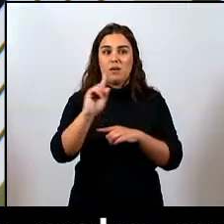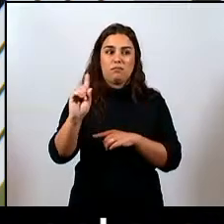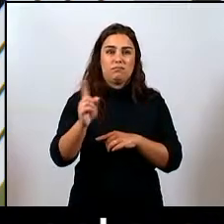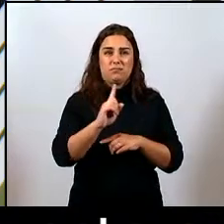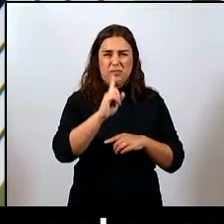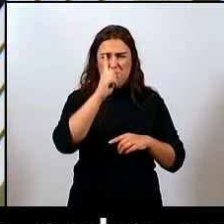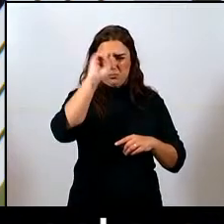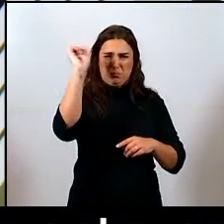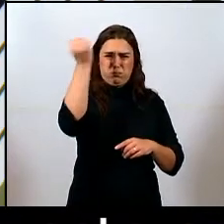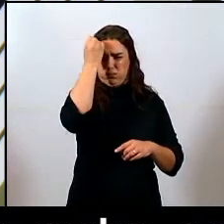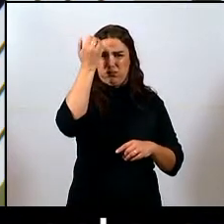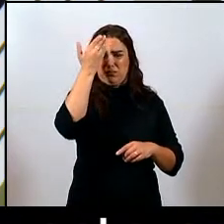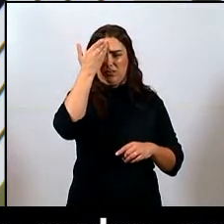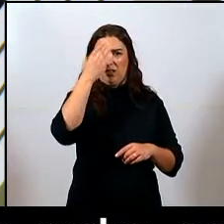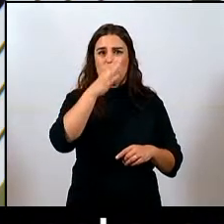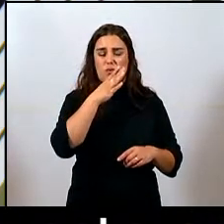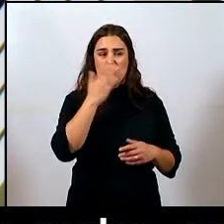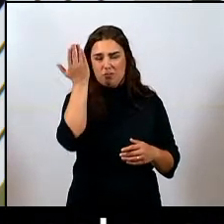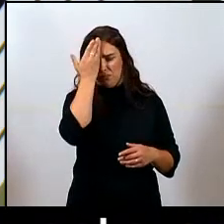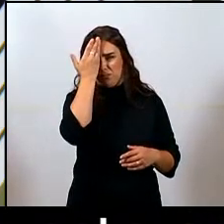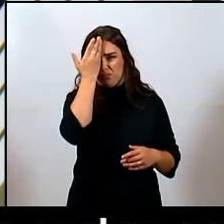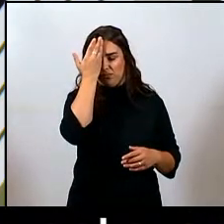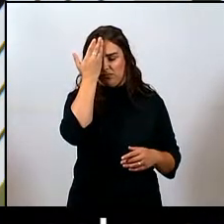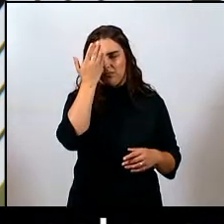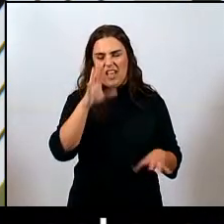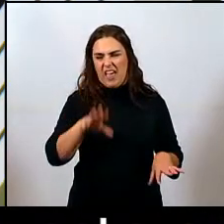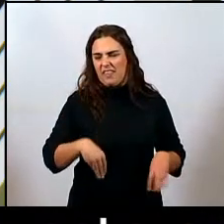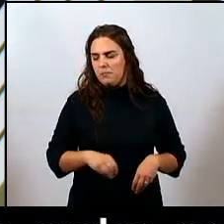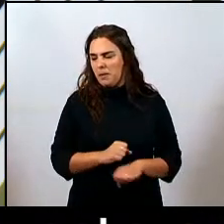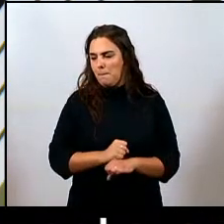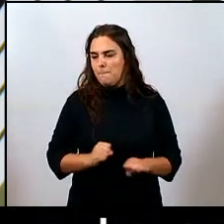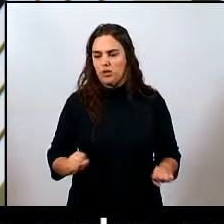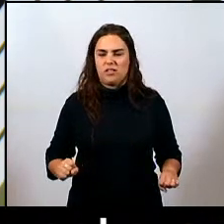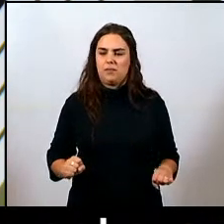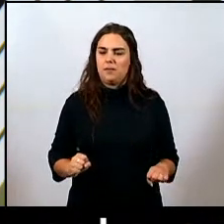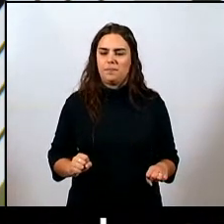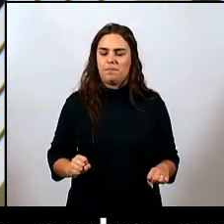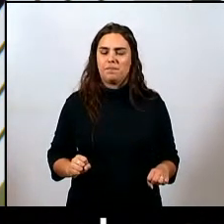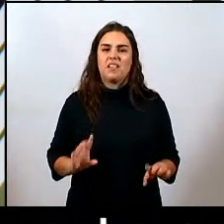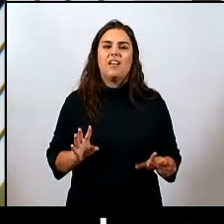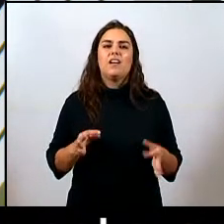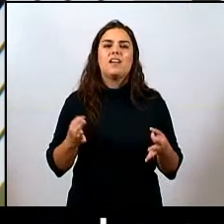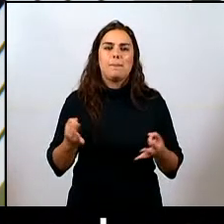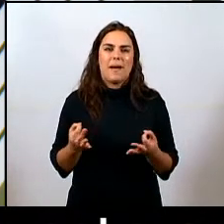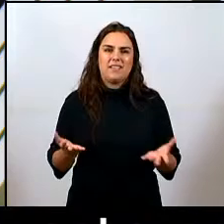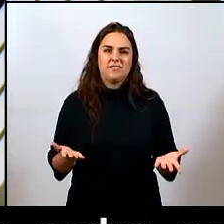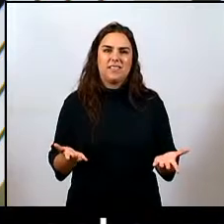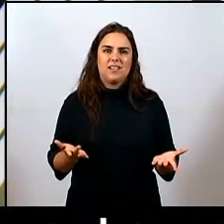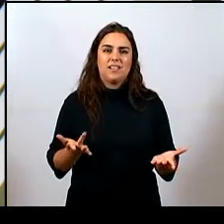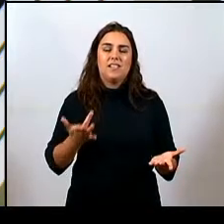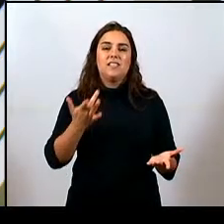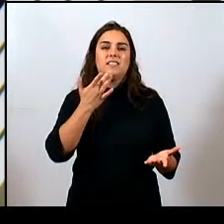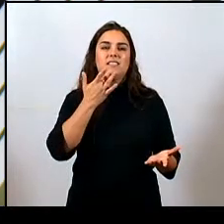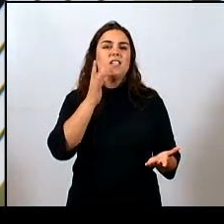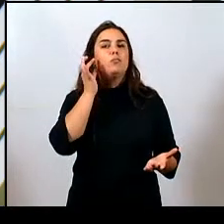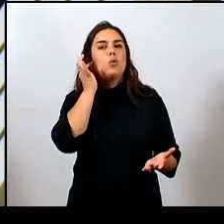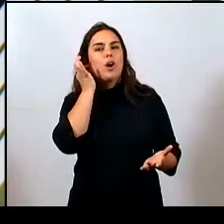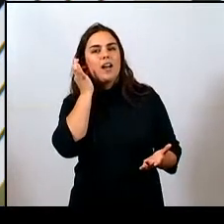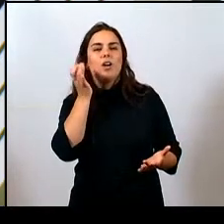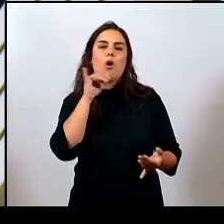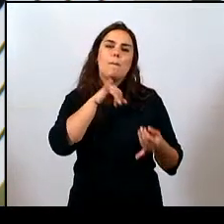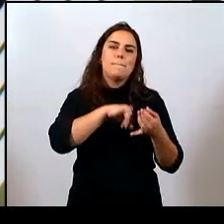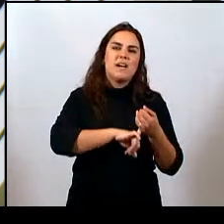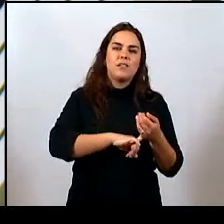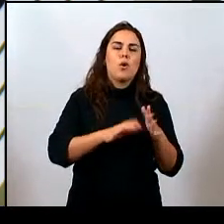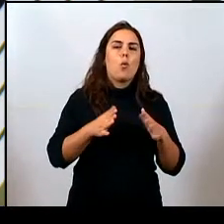como ha salido después de ser golpeado es inasumible, inasumible. ¿Y qué pasaría si fuera la mujer o el marido de